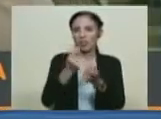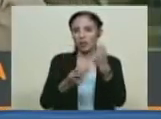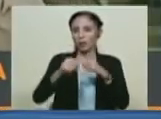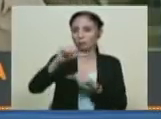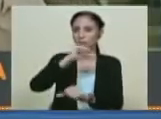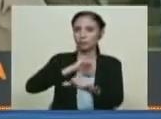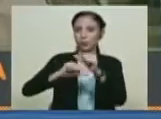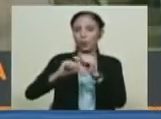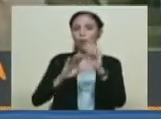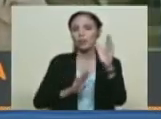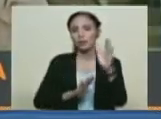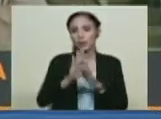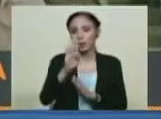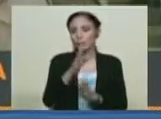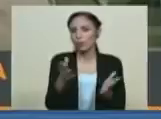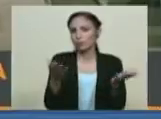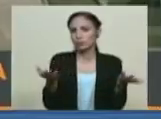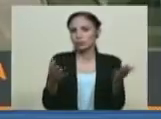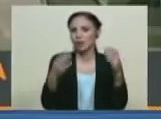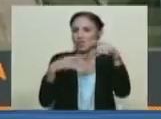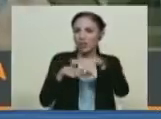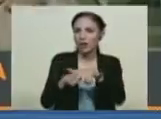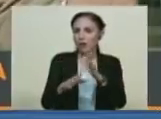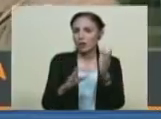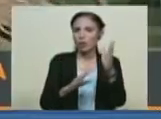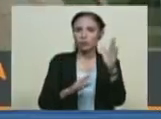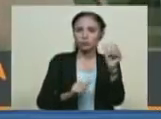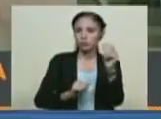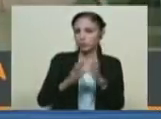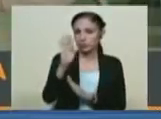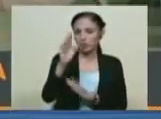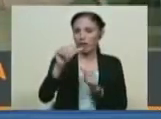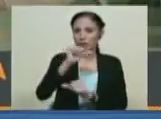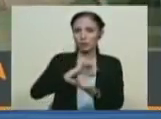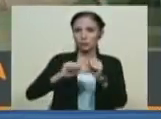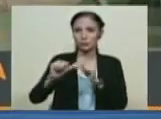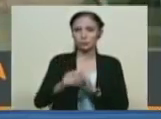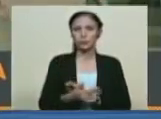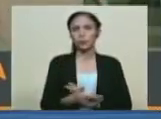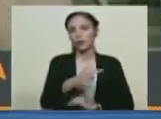el desarrollo integral con la República Popular China.